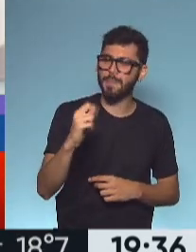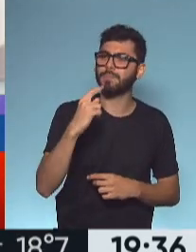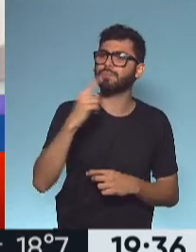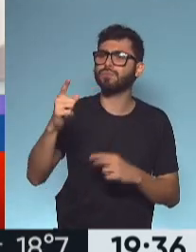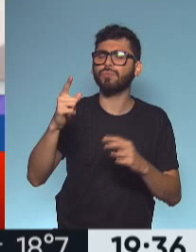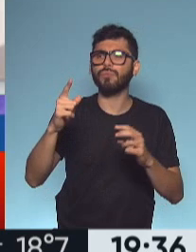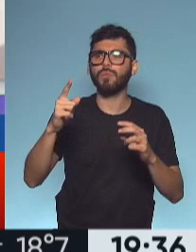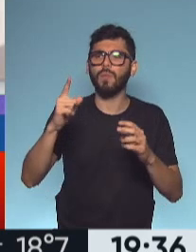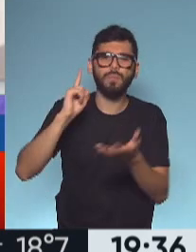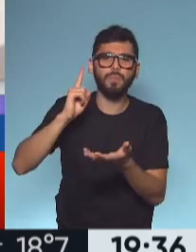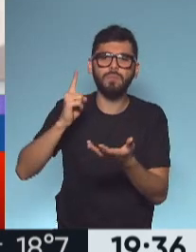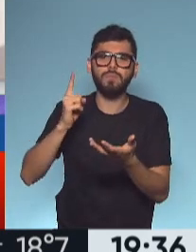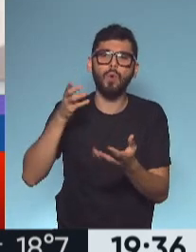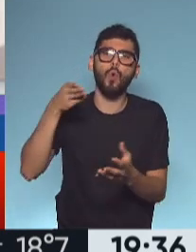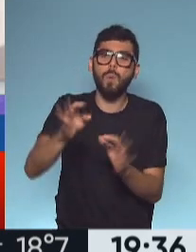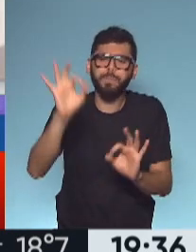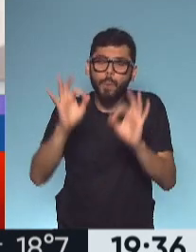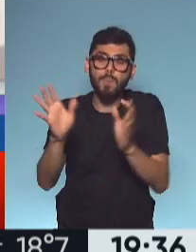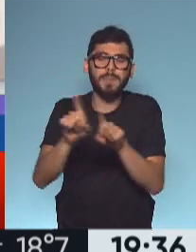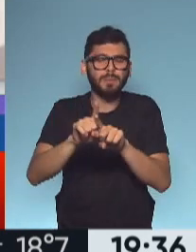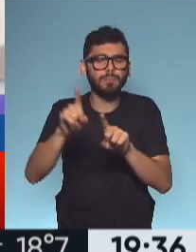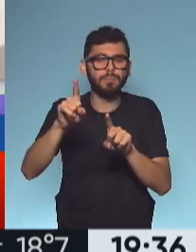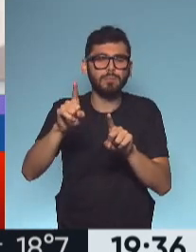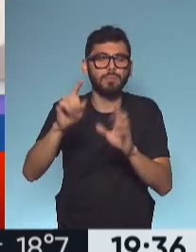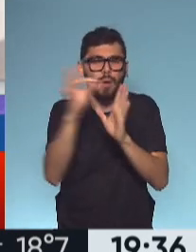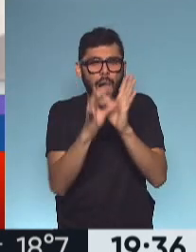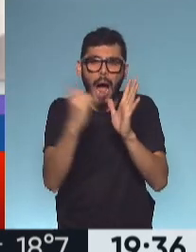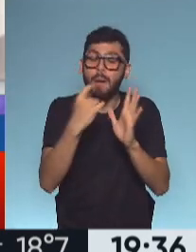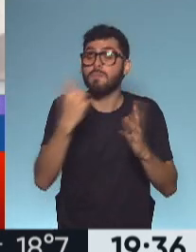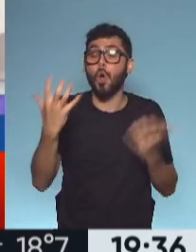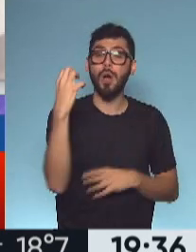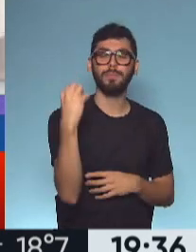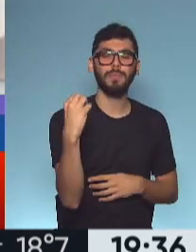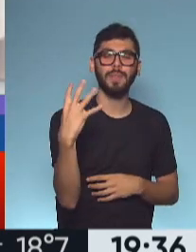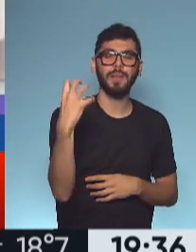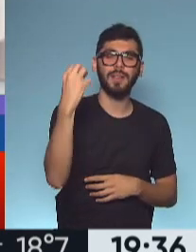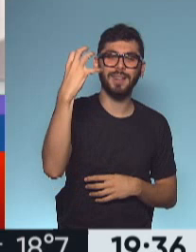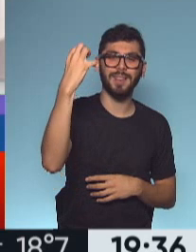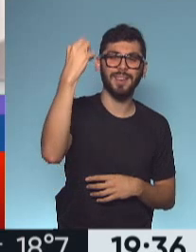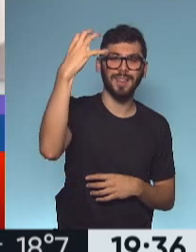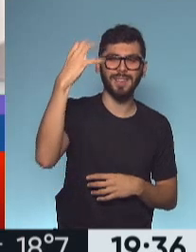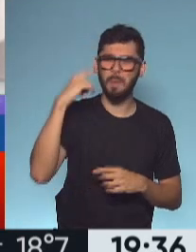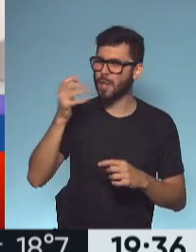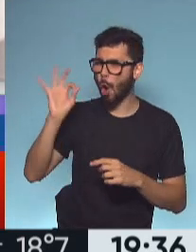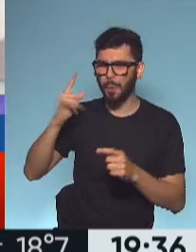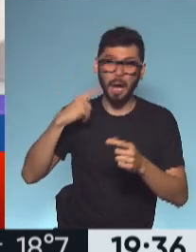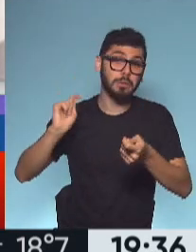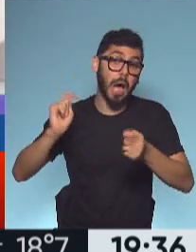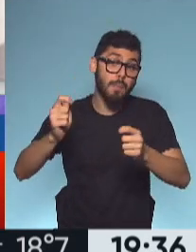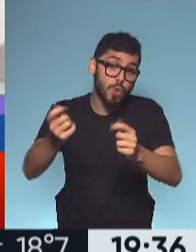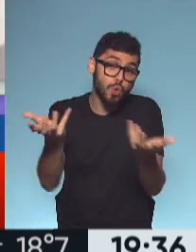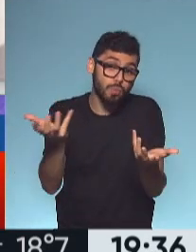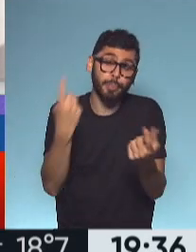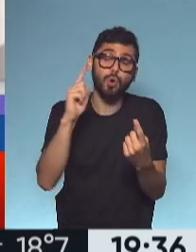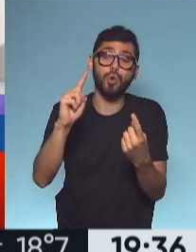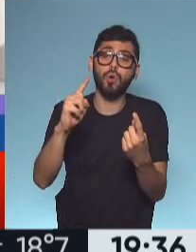objetivos, como en algún momento se había instalado el semáforo, que después, digamos, fue cambiado ya, creo, llegando a octubre. Y la segunda es si nos